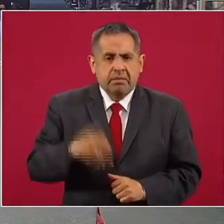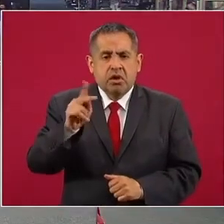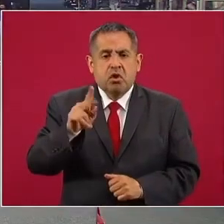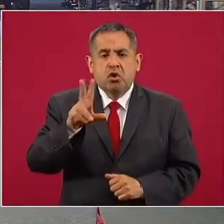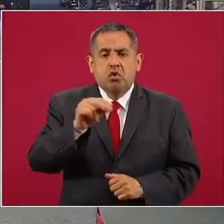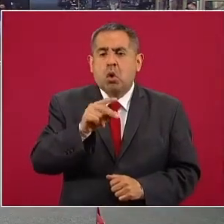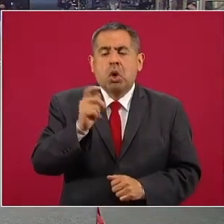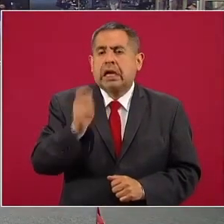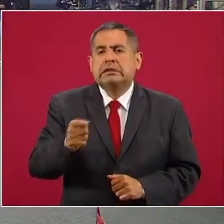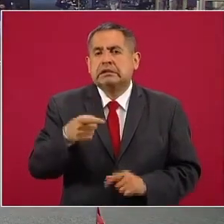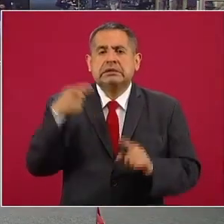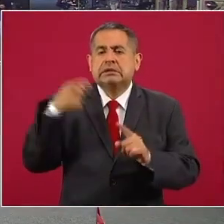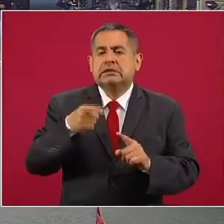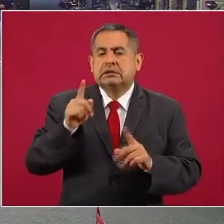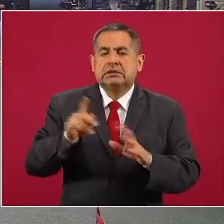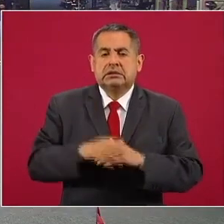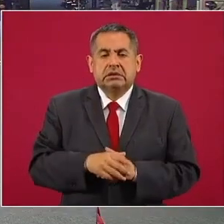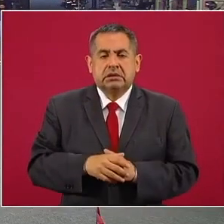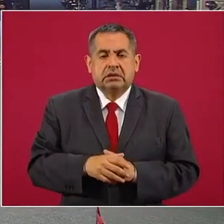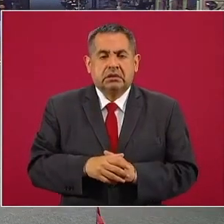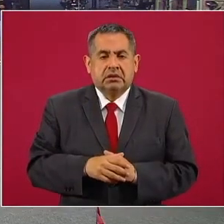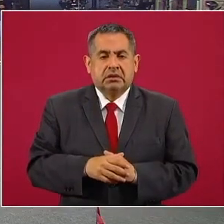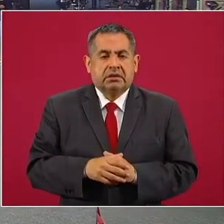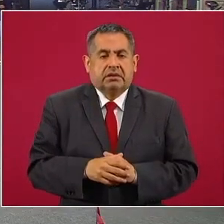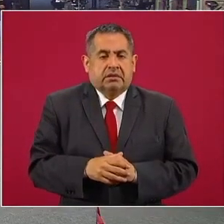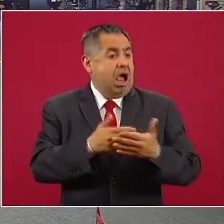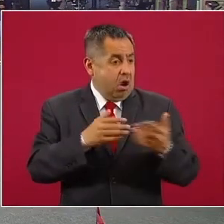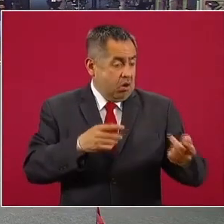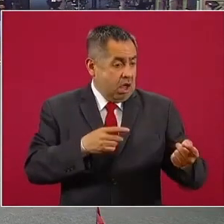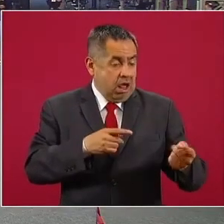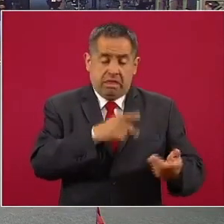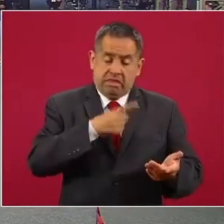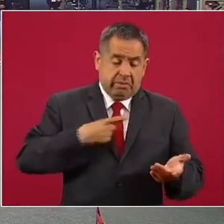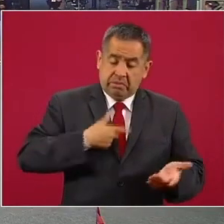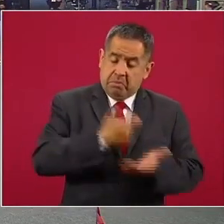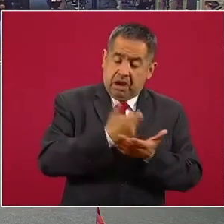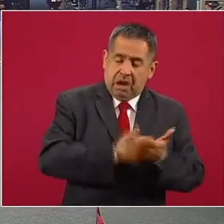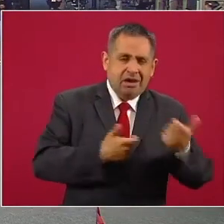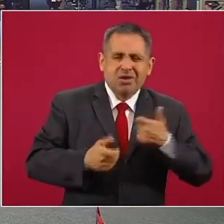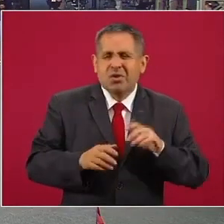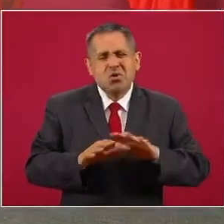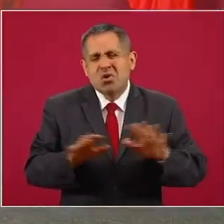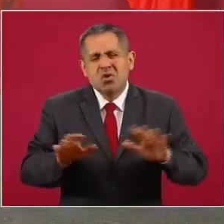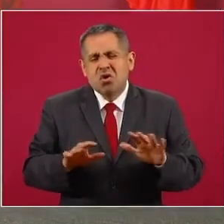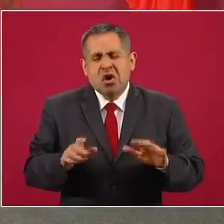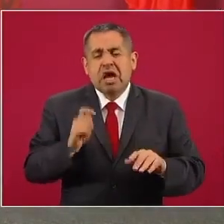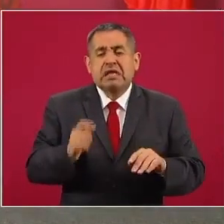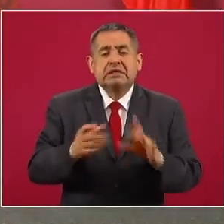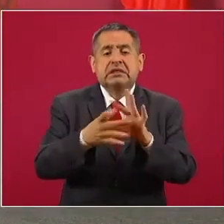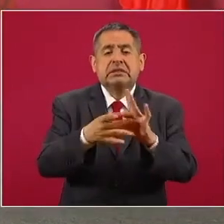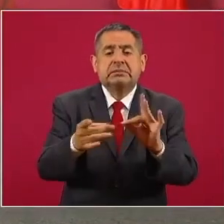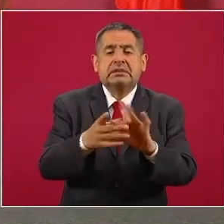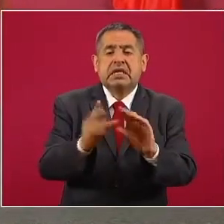no se trata de decir, ahora me vas a pagar. No, es aclarar